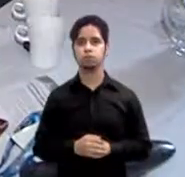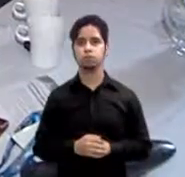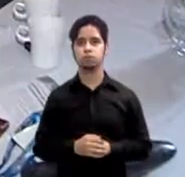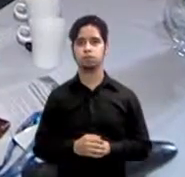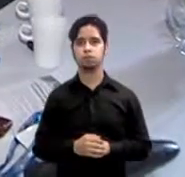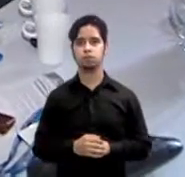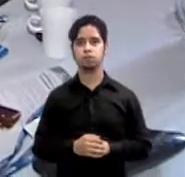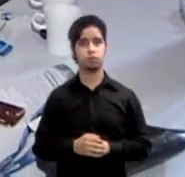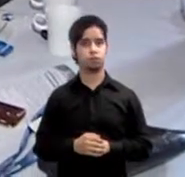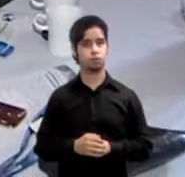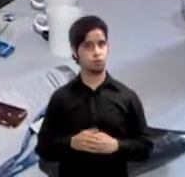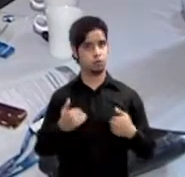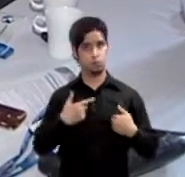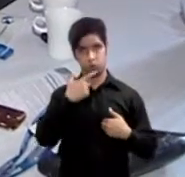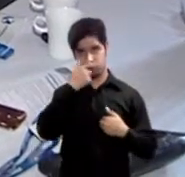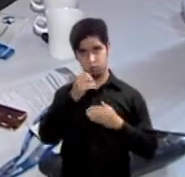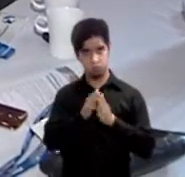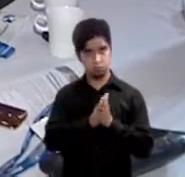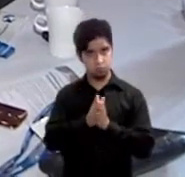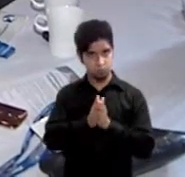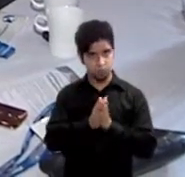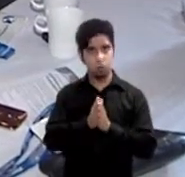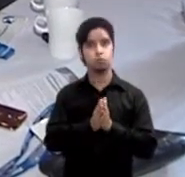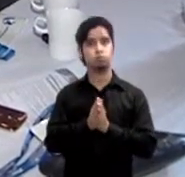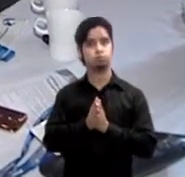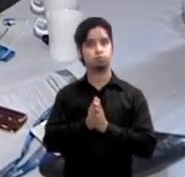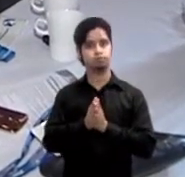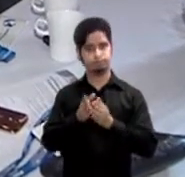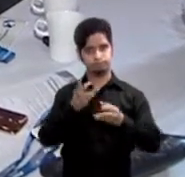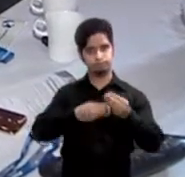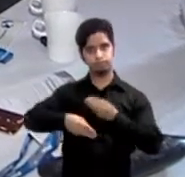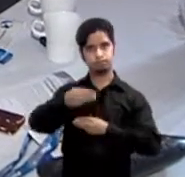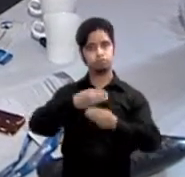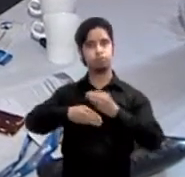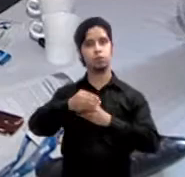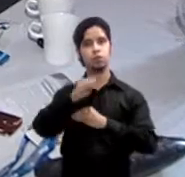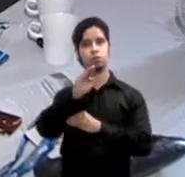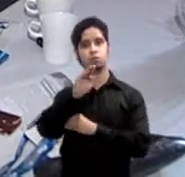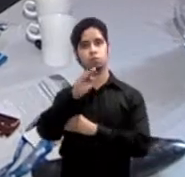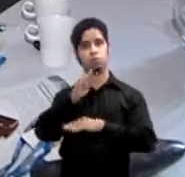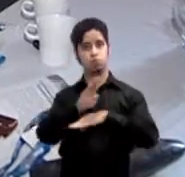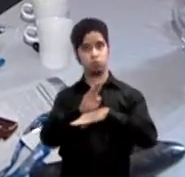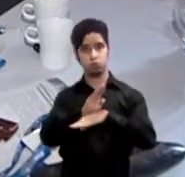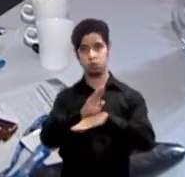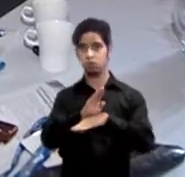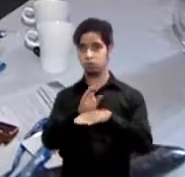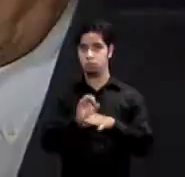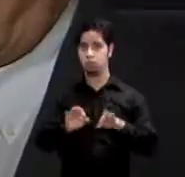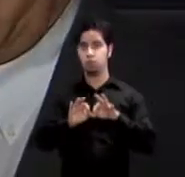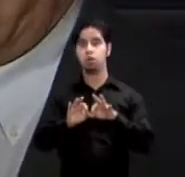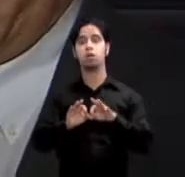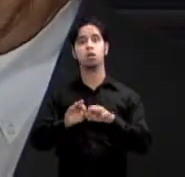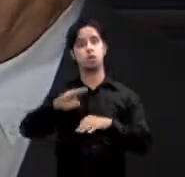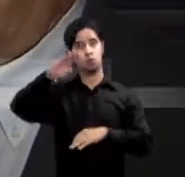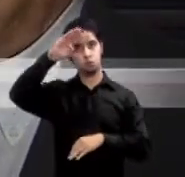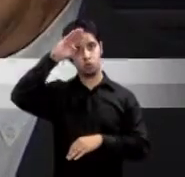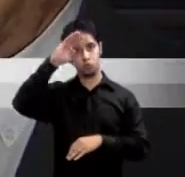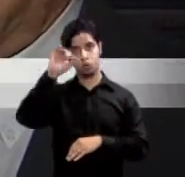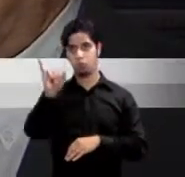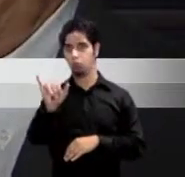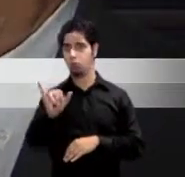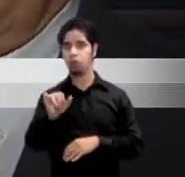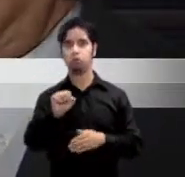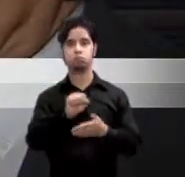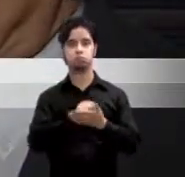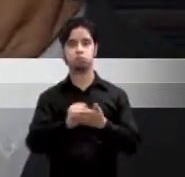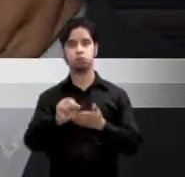El interés de inversionistas boricuas es su desarrollo con la apertura en Cuba y en Santo Domingo. Como dice, el pantalón ya se